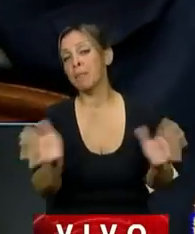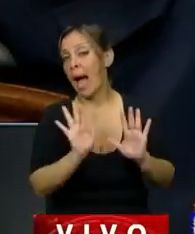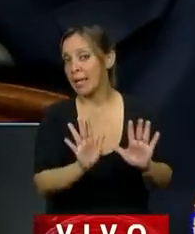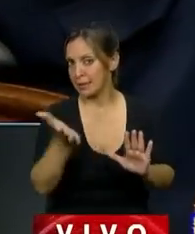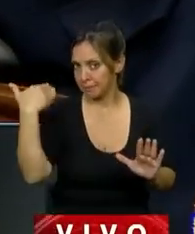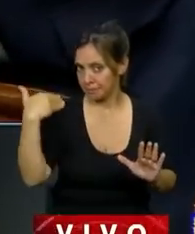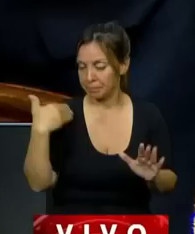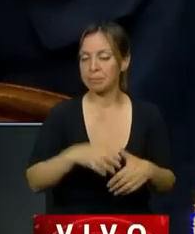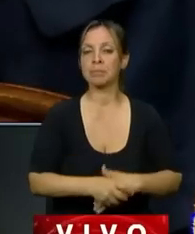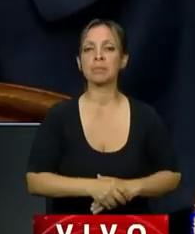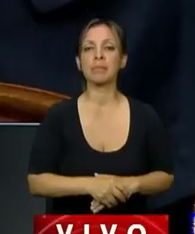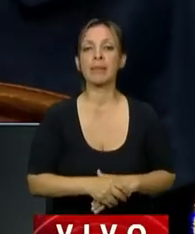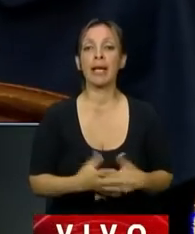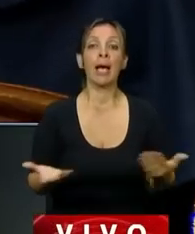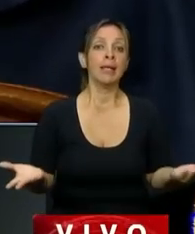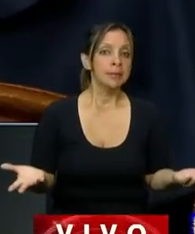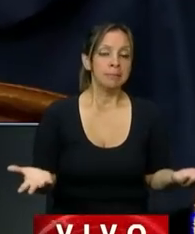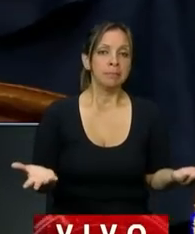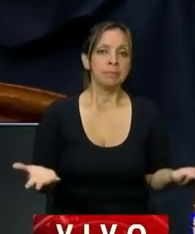sucedió. En fin,